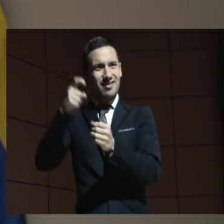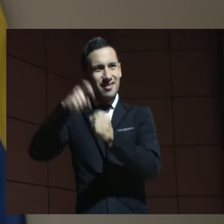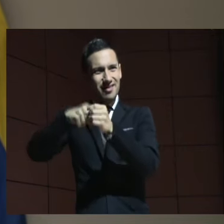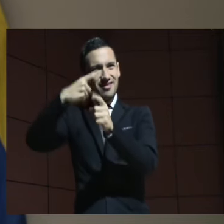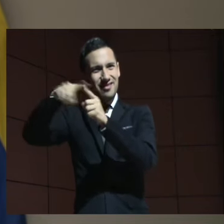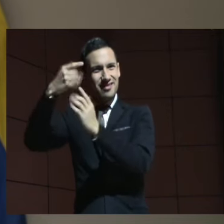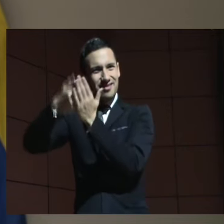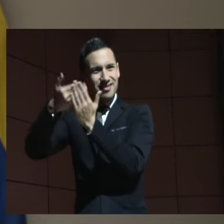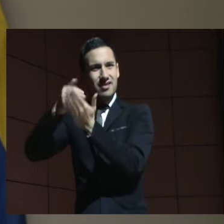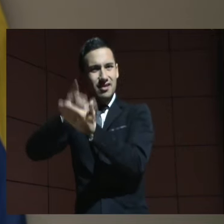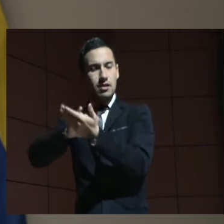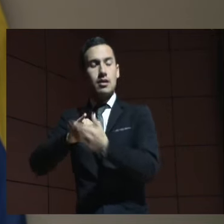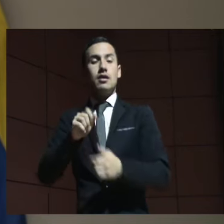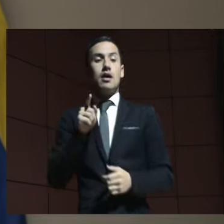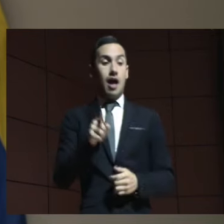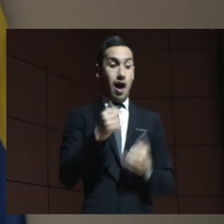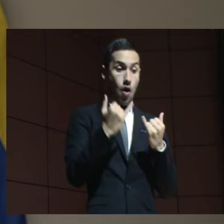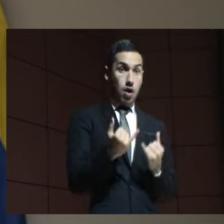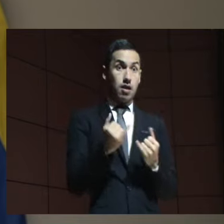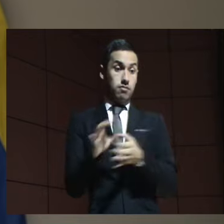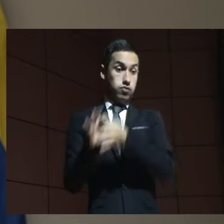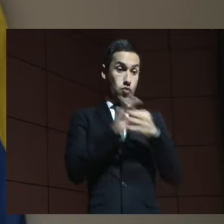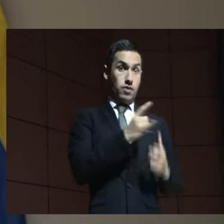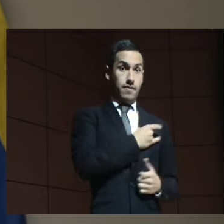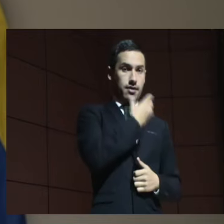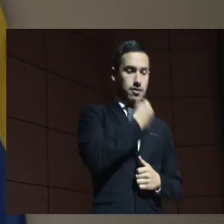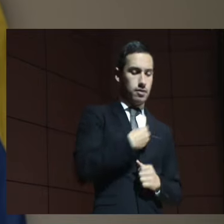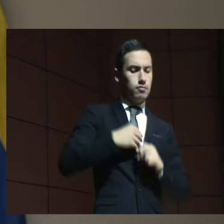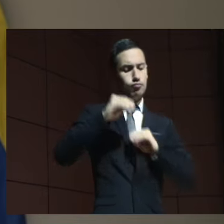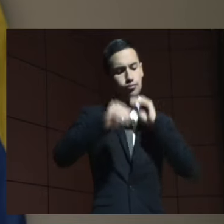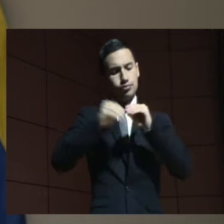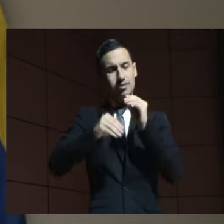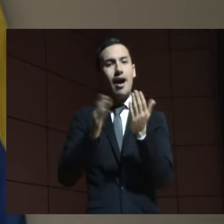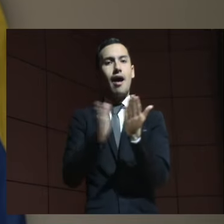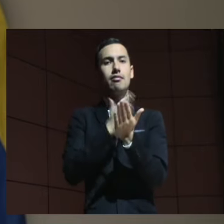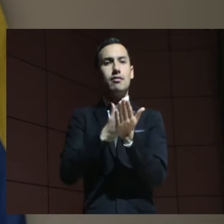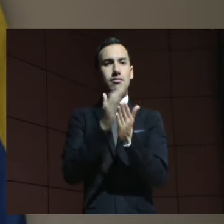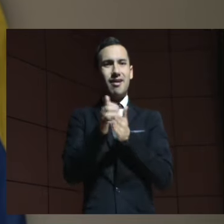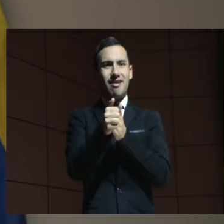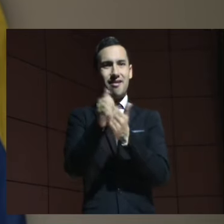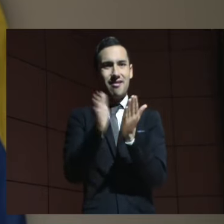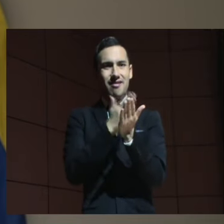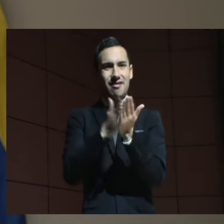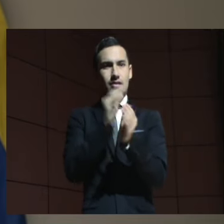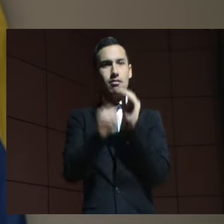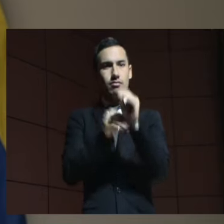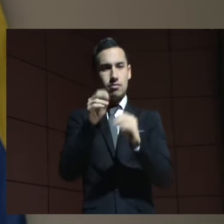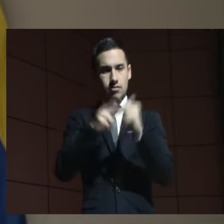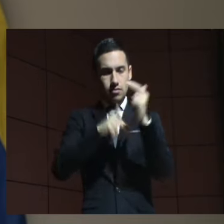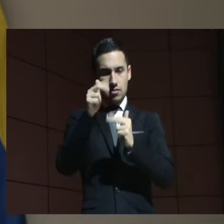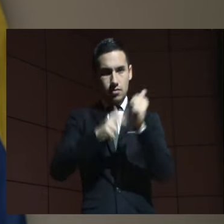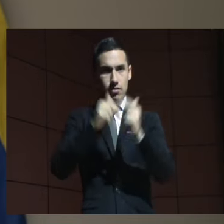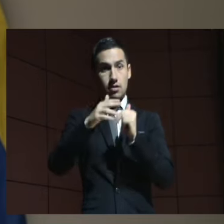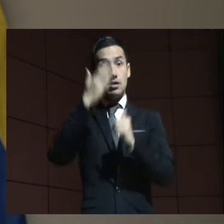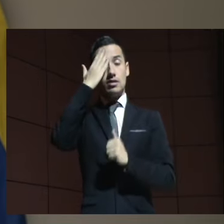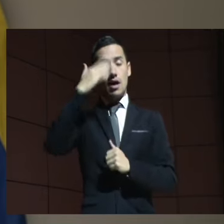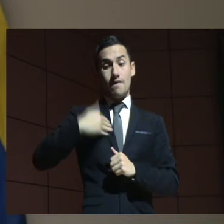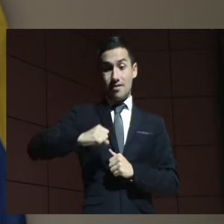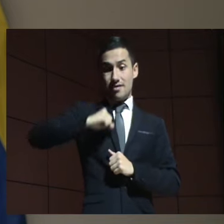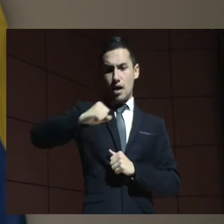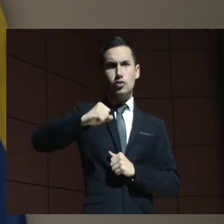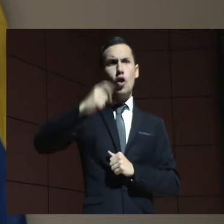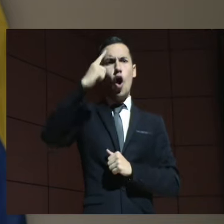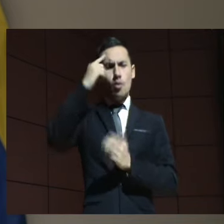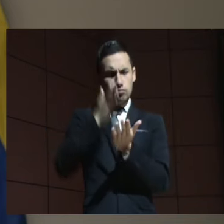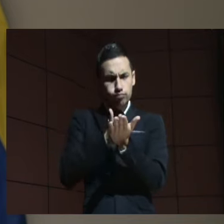los Andes vienen trabajando en la construcción de una cartilla sobre derechos de las personas con discapacidad en el marco